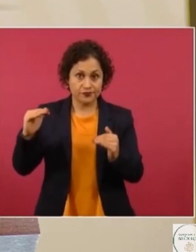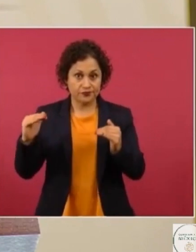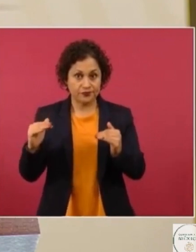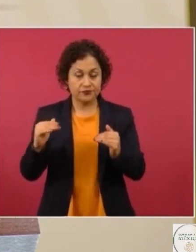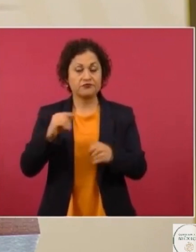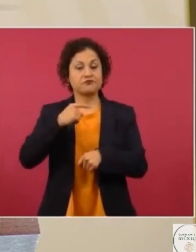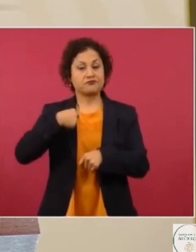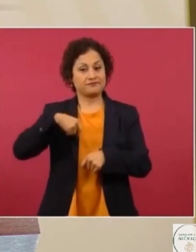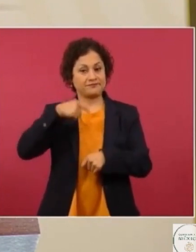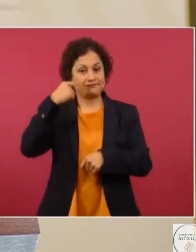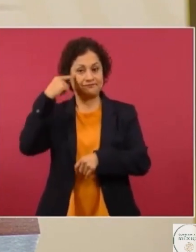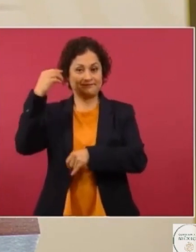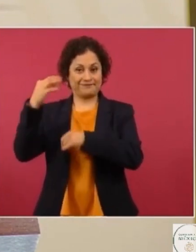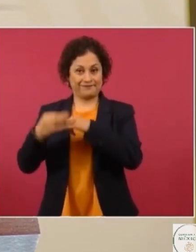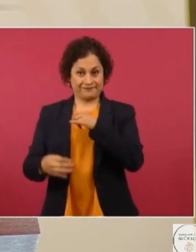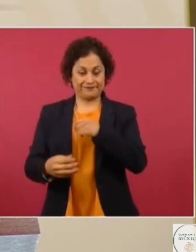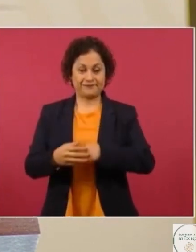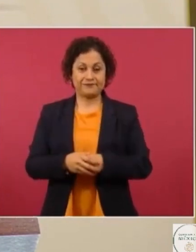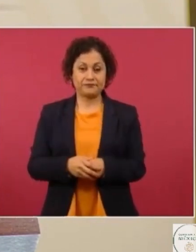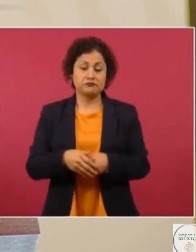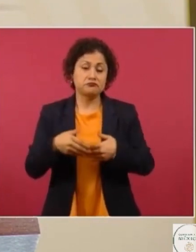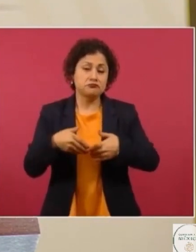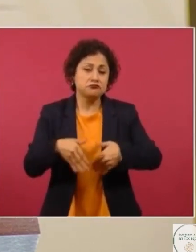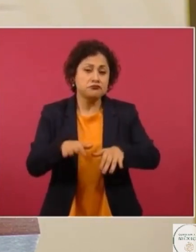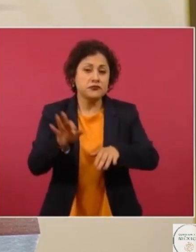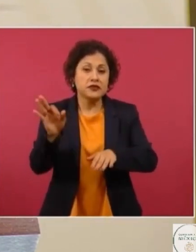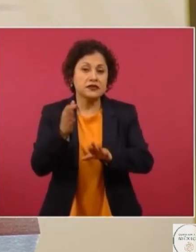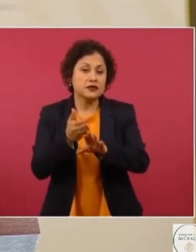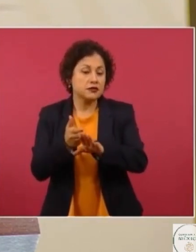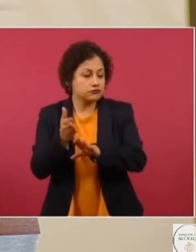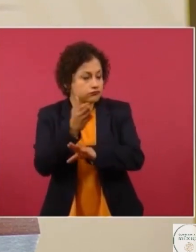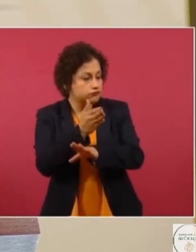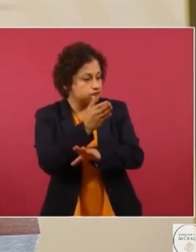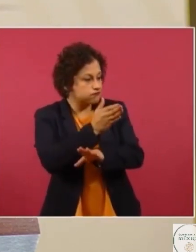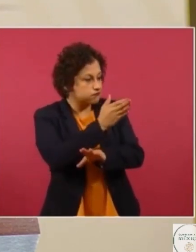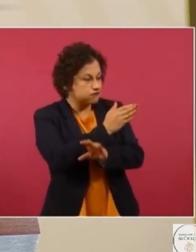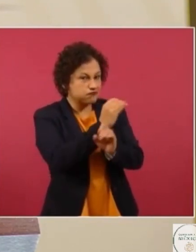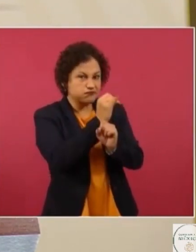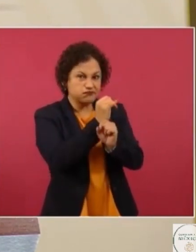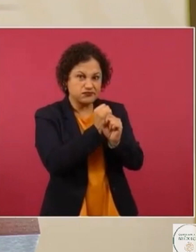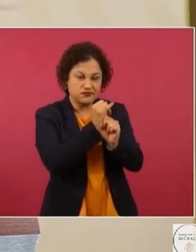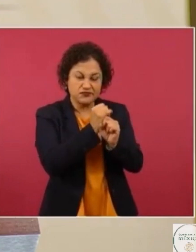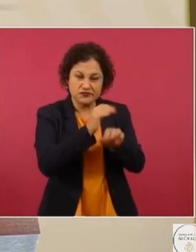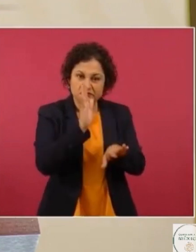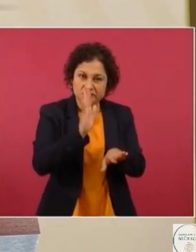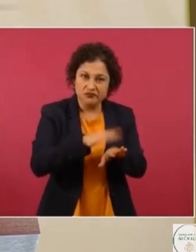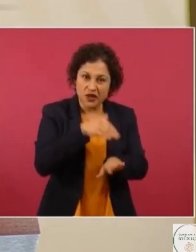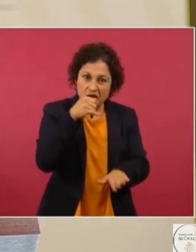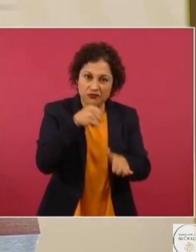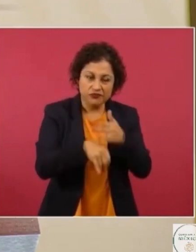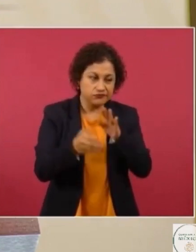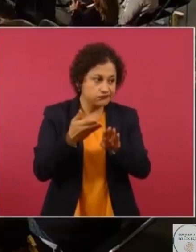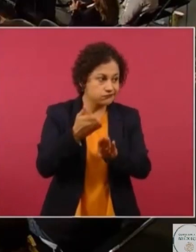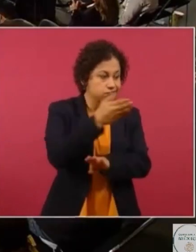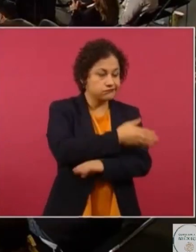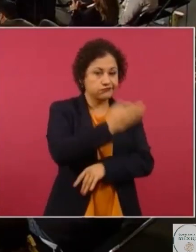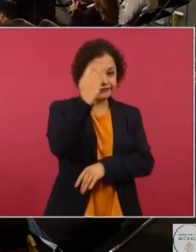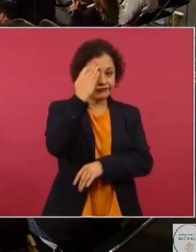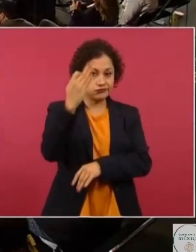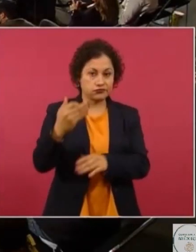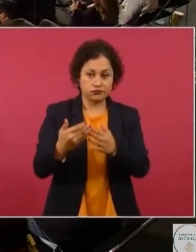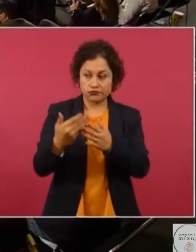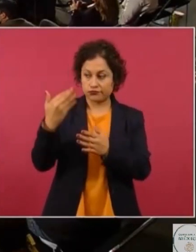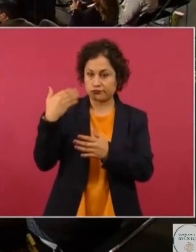Si nos vamos más atrás, son 50 años.